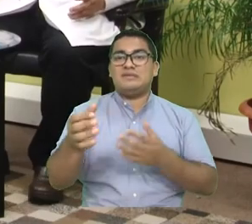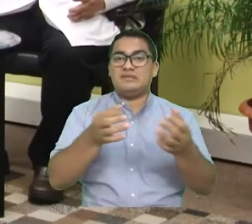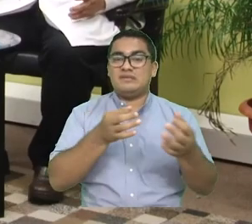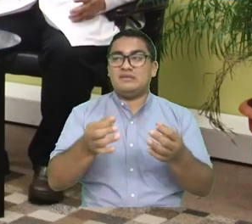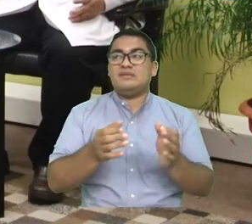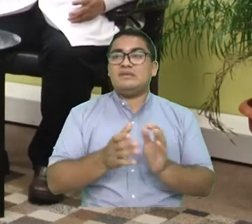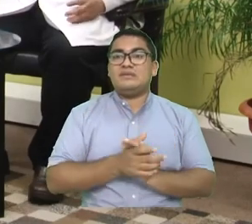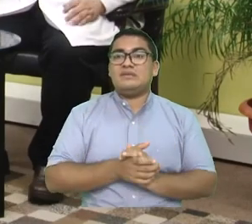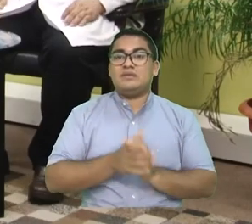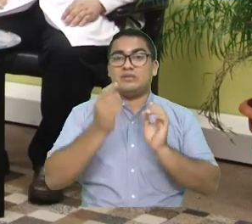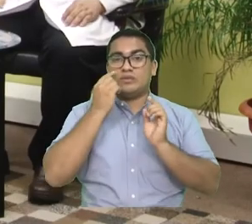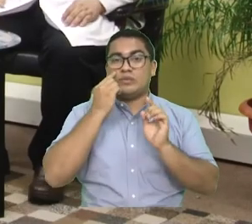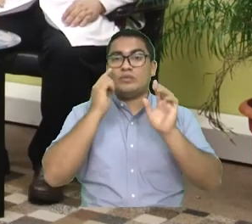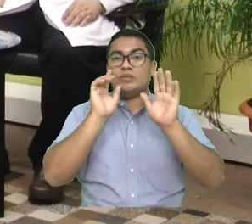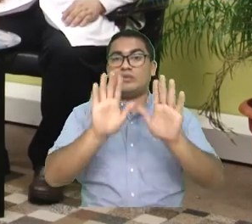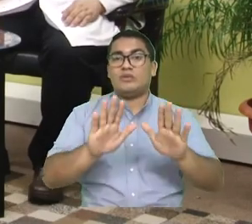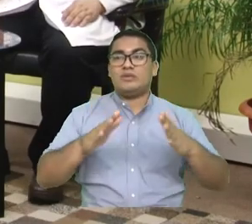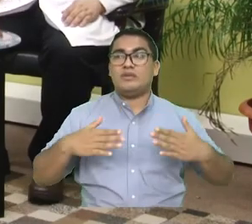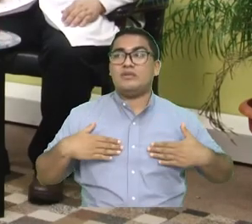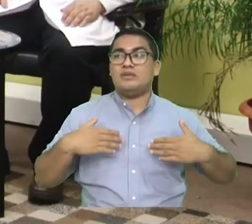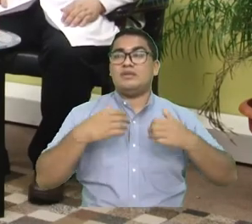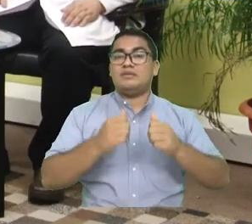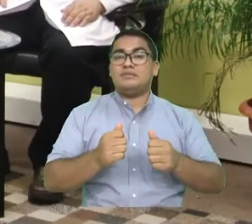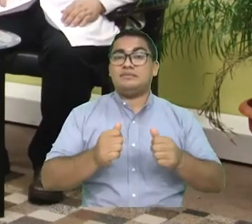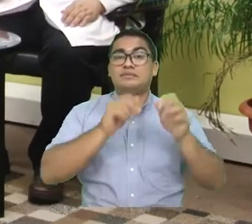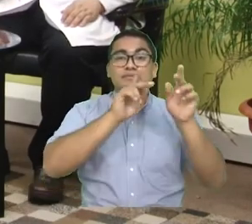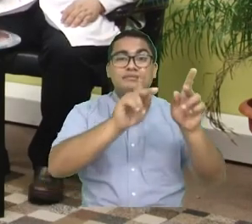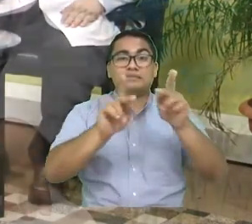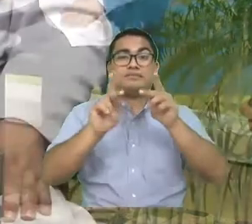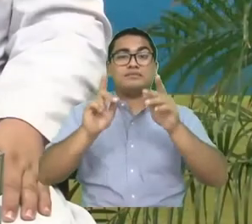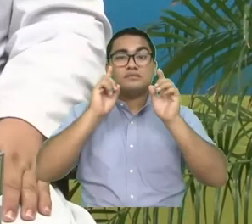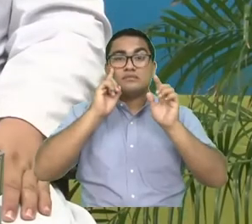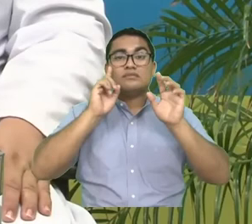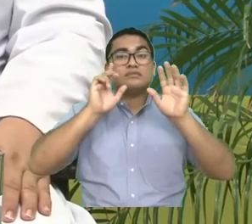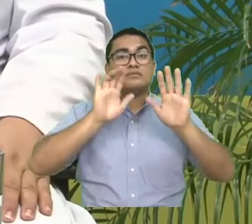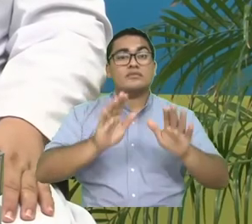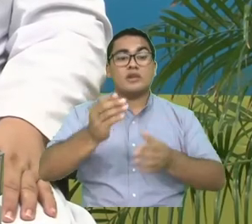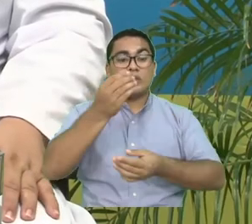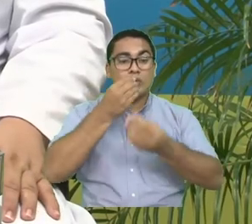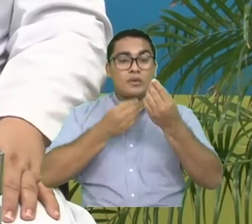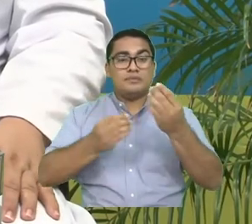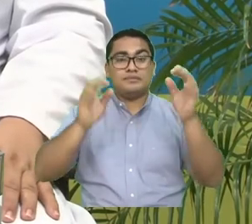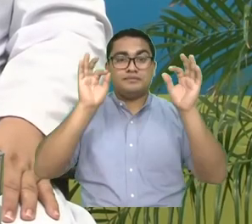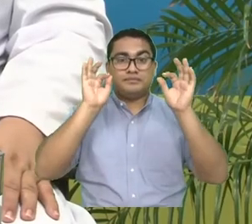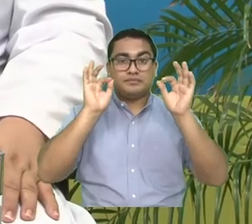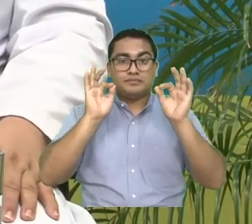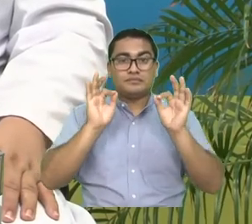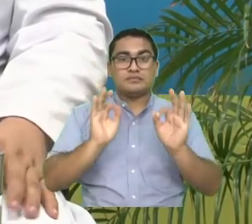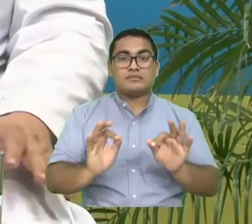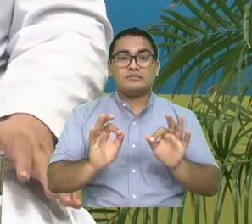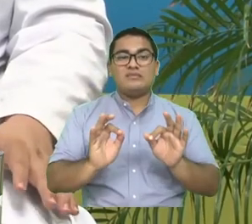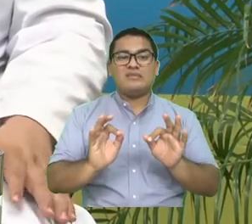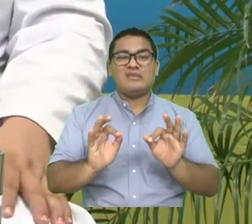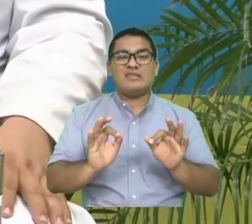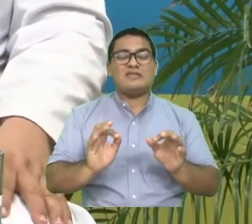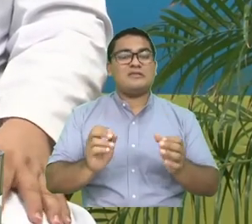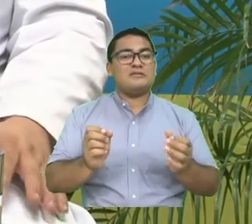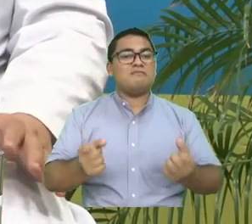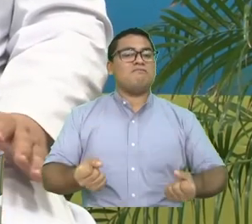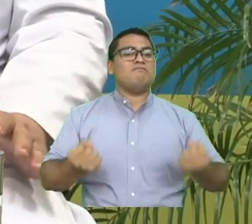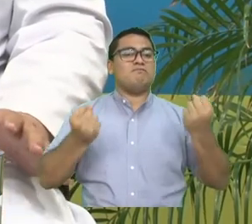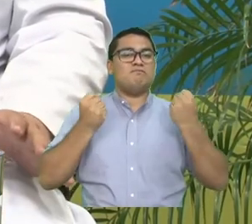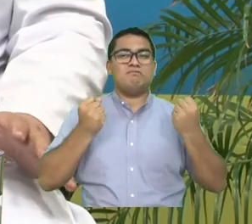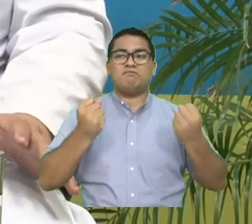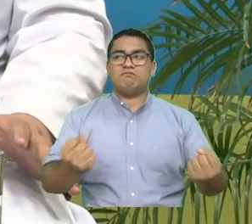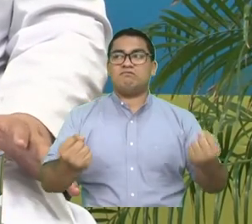nosotros decimos, prevenir es salud. Si usted previene comiendo bien, y incluso haciendo ejercicio,